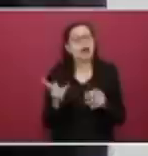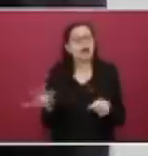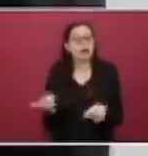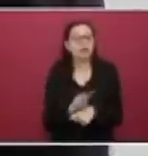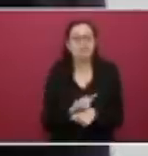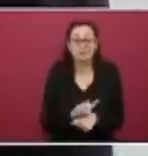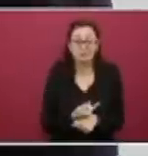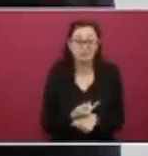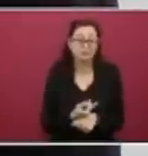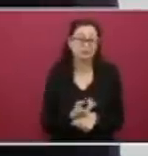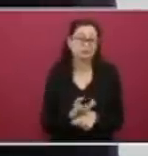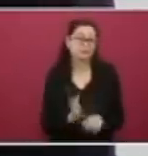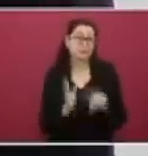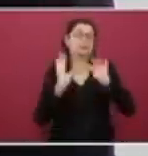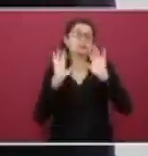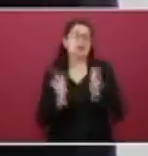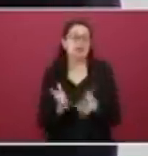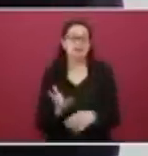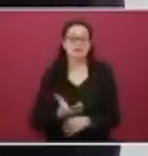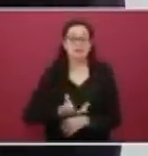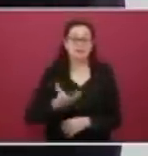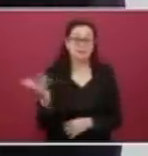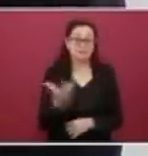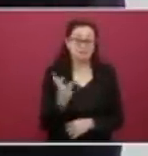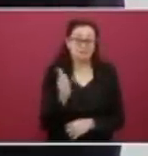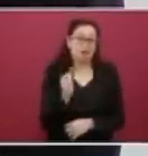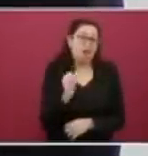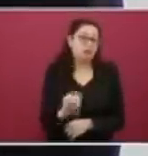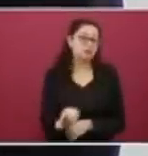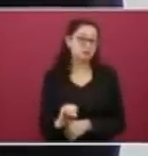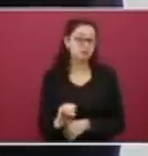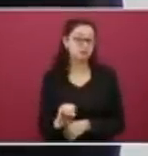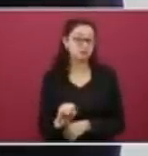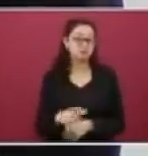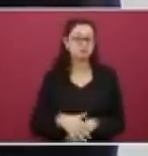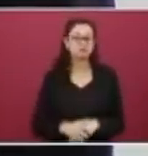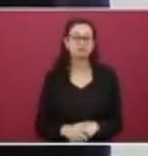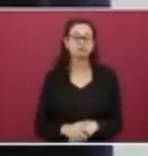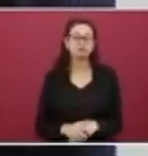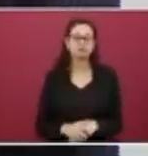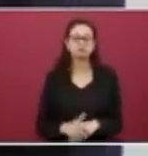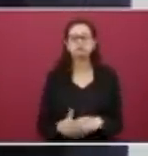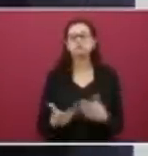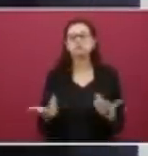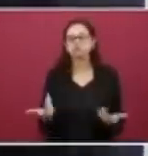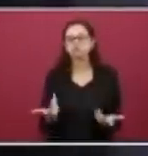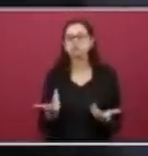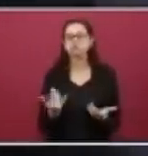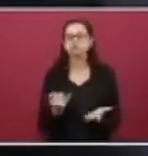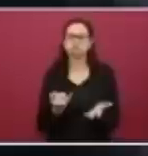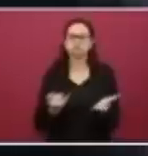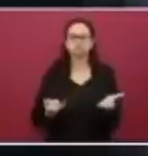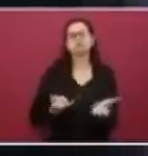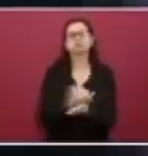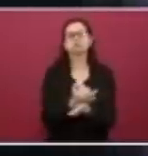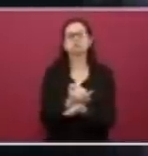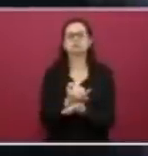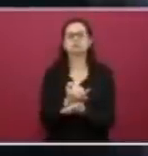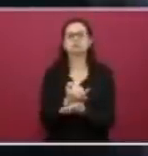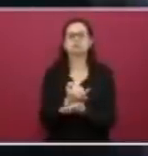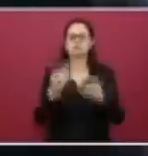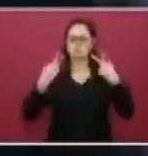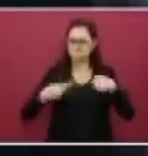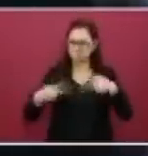así y sé ha decidido hablar con la